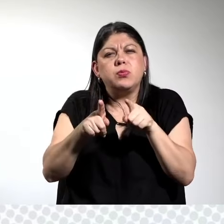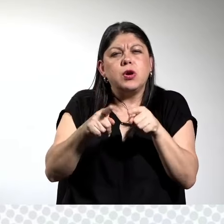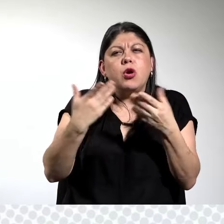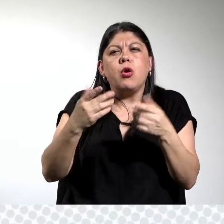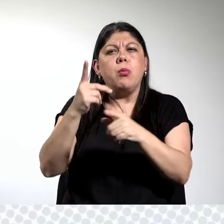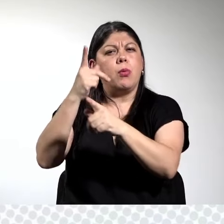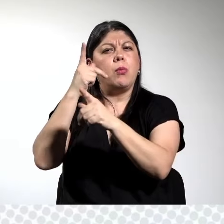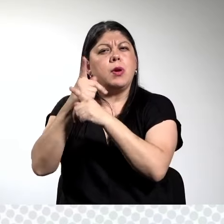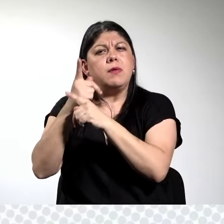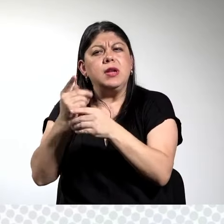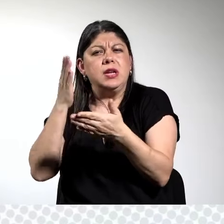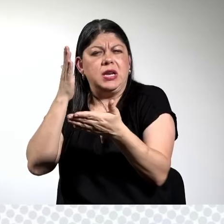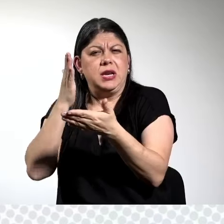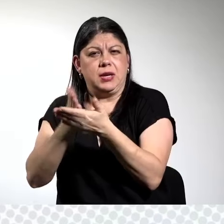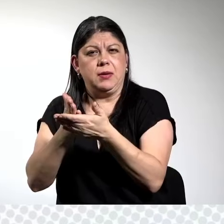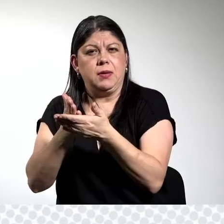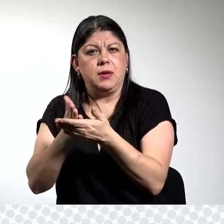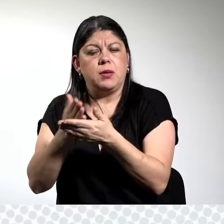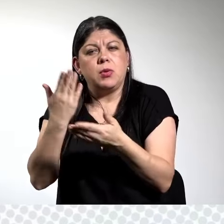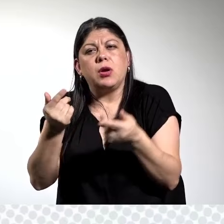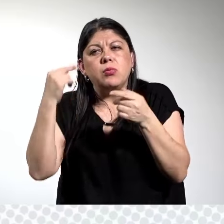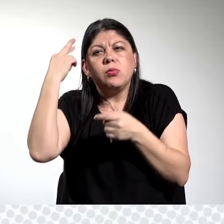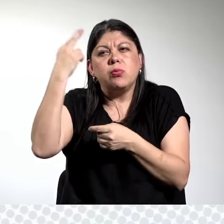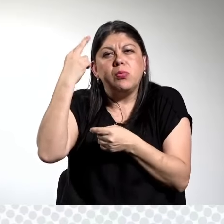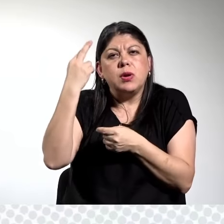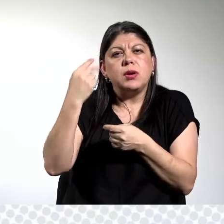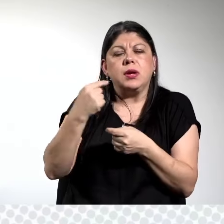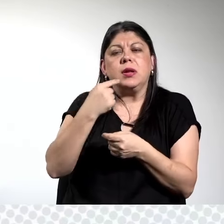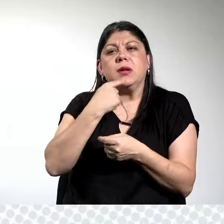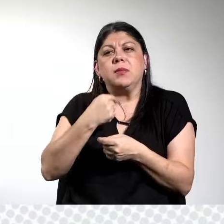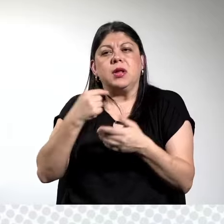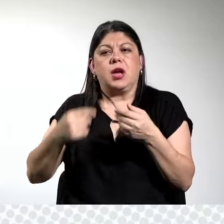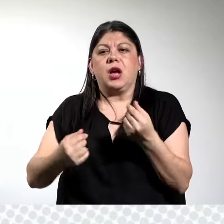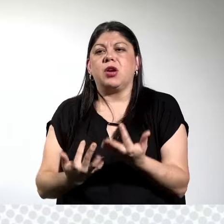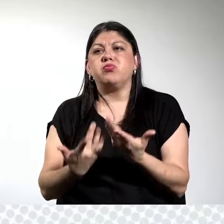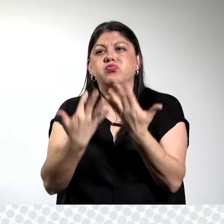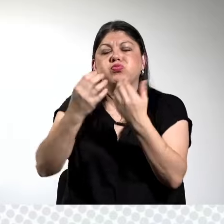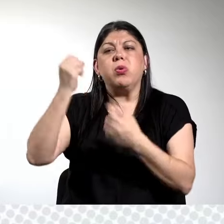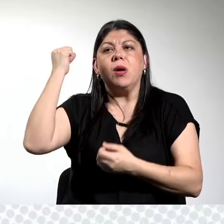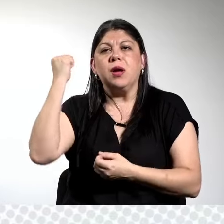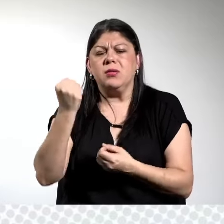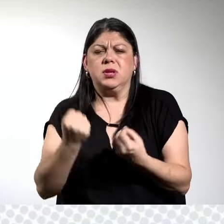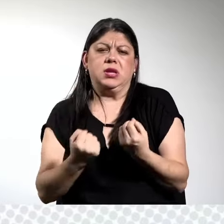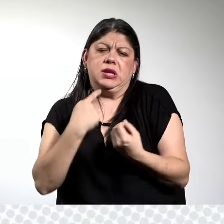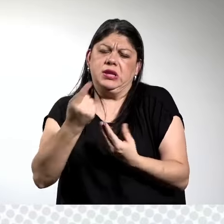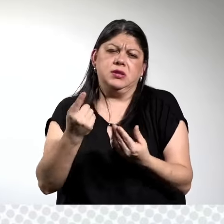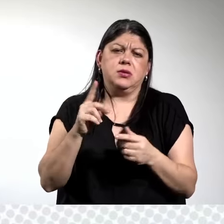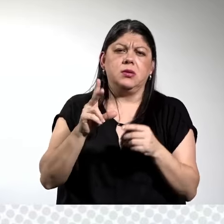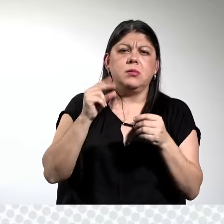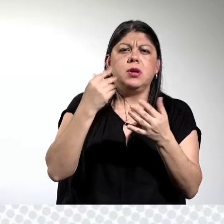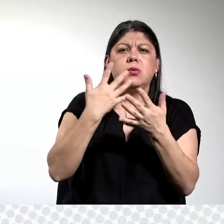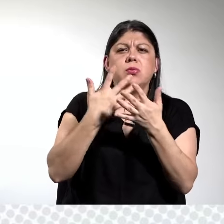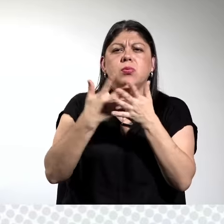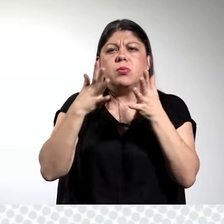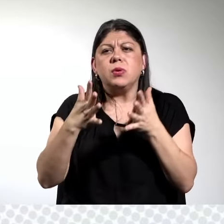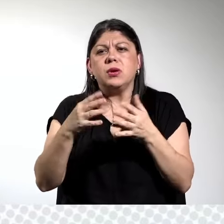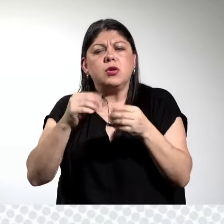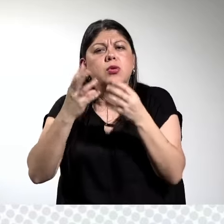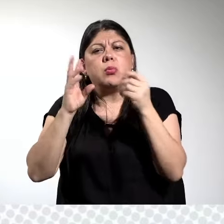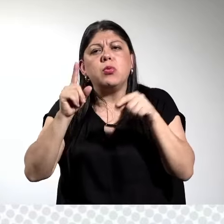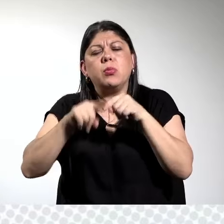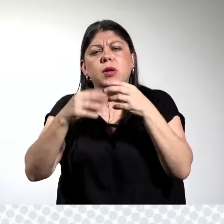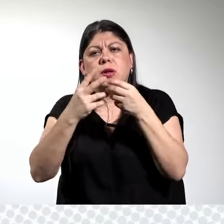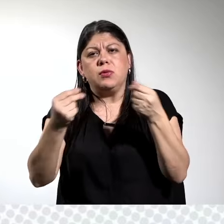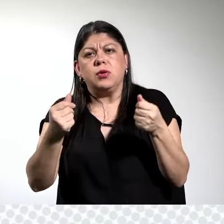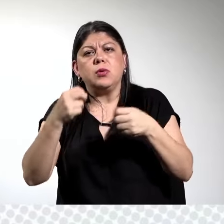atacar esas causas, porque aquí es muy fácil agarrar y decir, sí, que les prendan fuego, que los maten y toda esa cosa, cuando en los hechos eso no va a resolver nada, porque